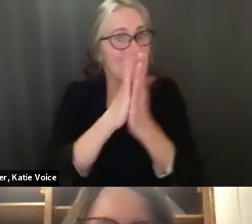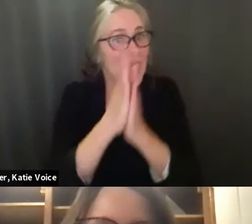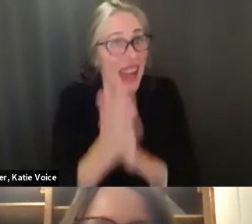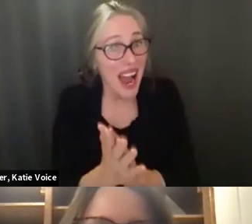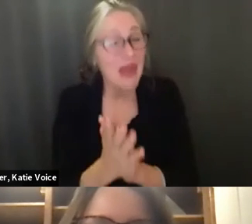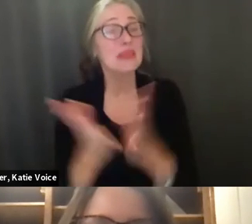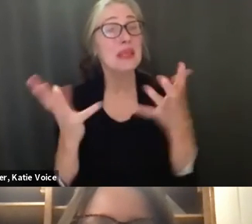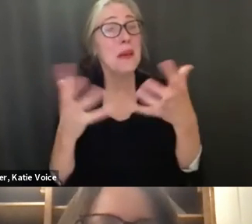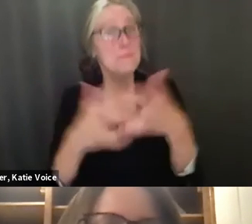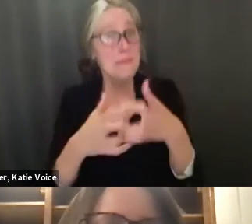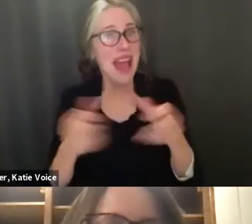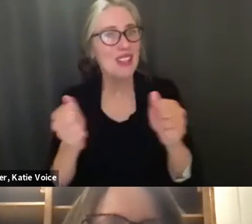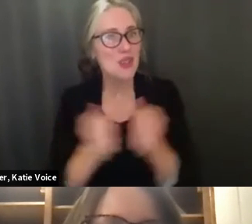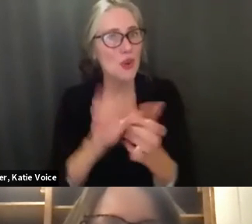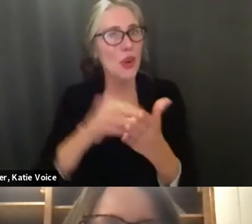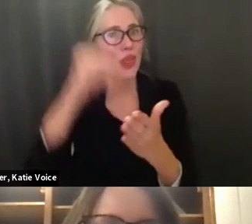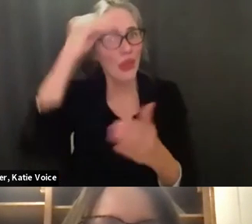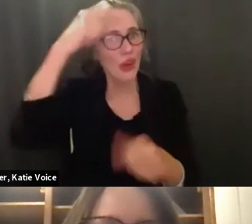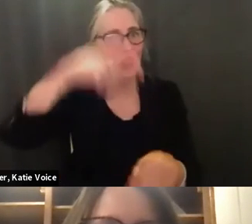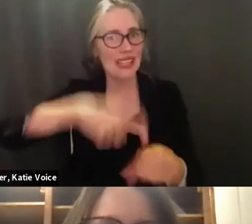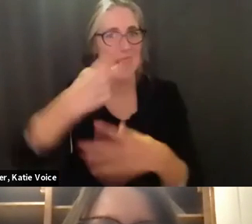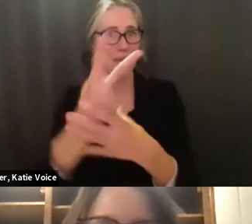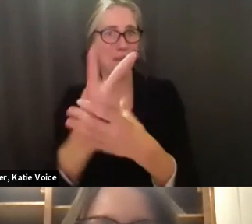Próxima diapositiva.